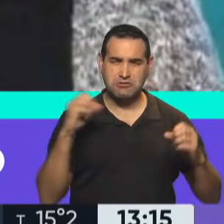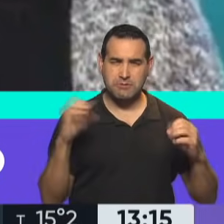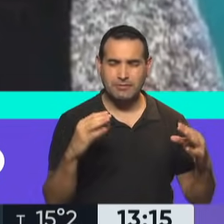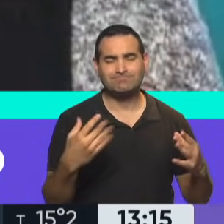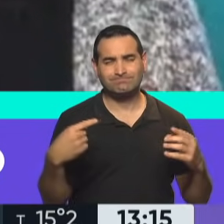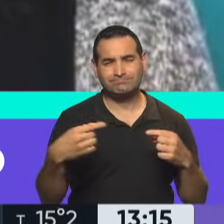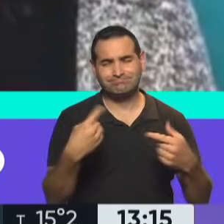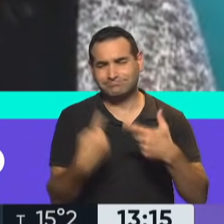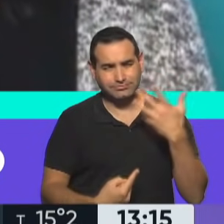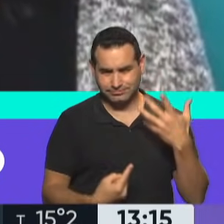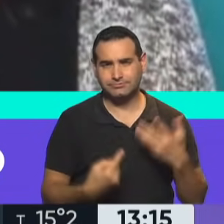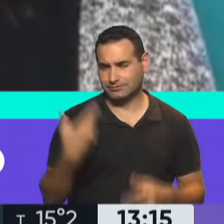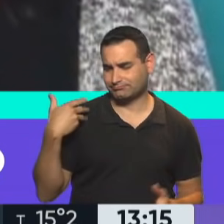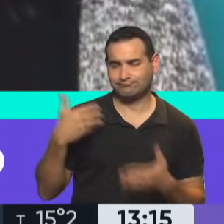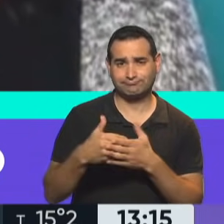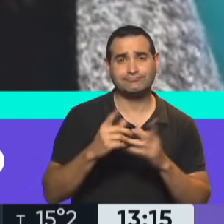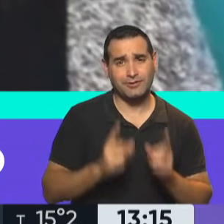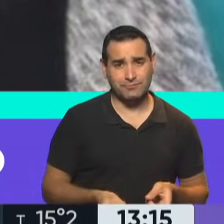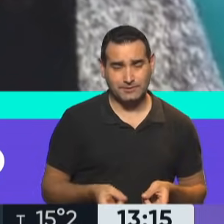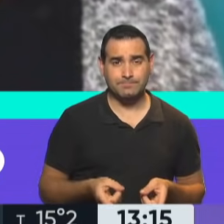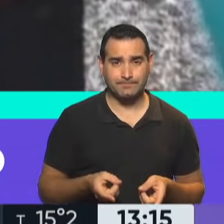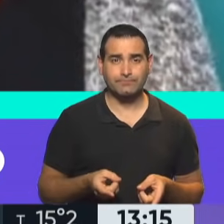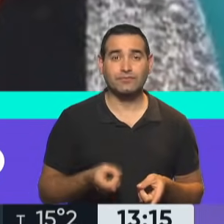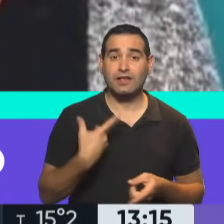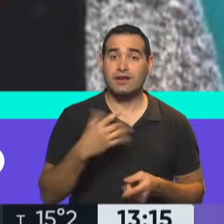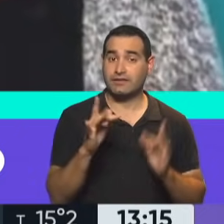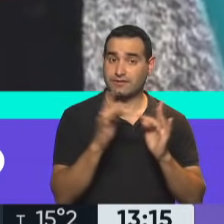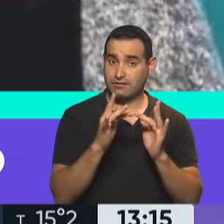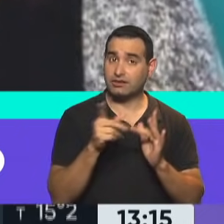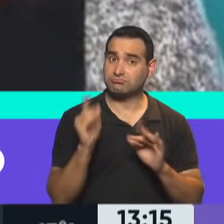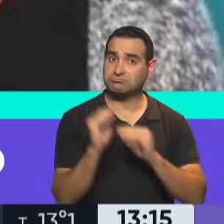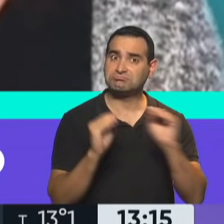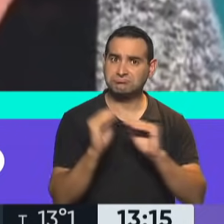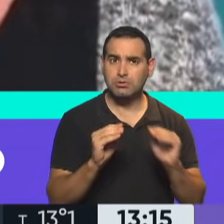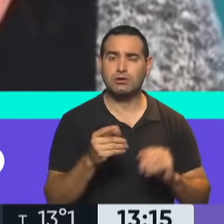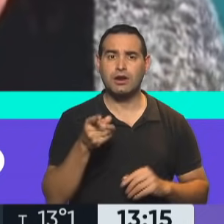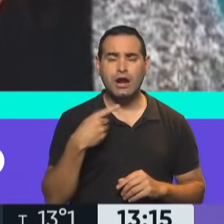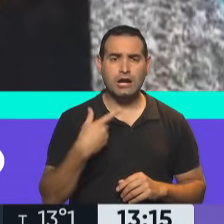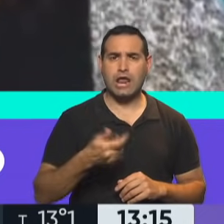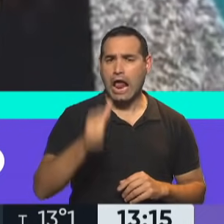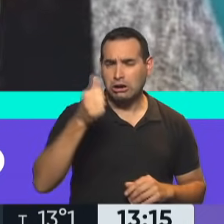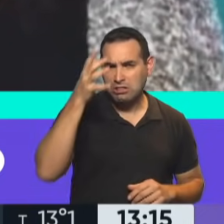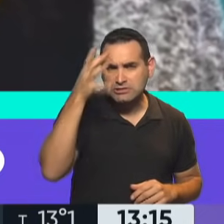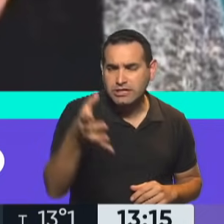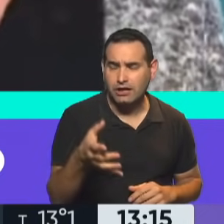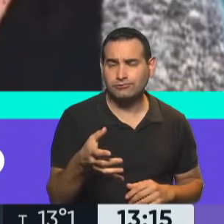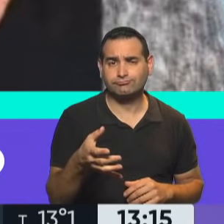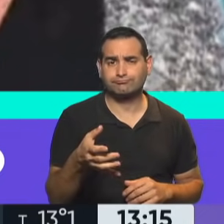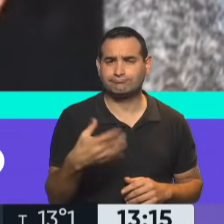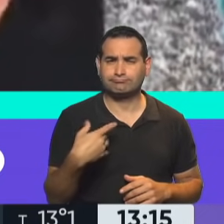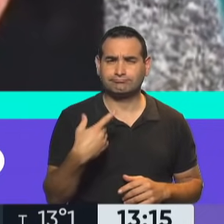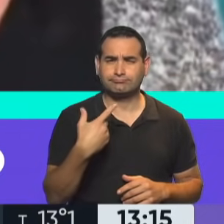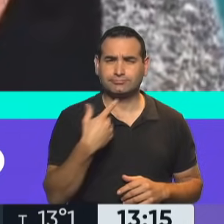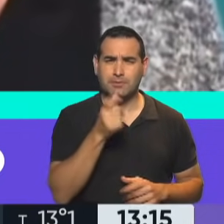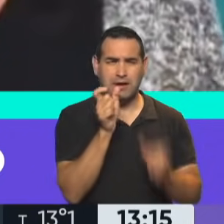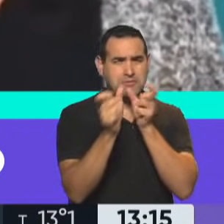otros desbordes que se vieron en las últimas horas también en sus redes sociales, ¿no? Donde se lo vio con exceso de alcohol, con, bueno, palabras que